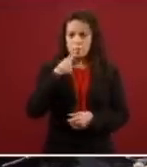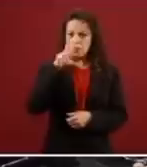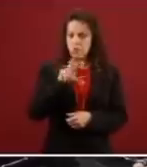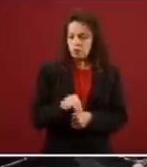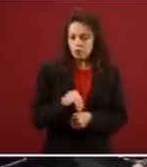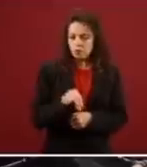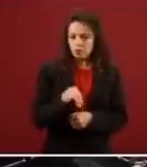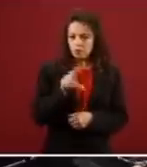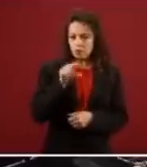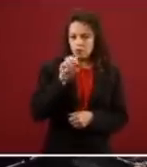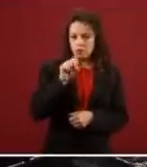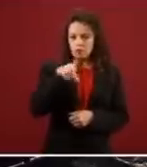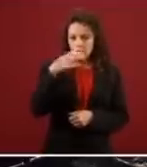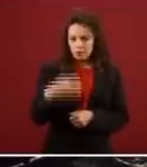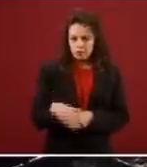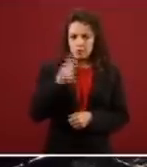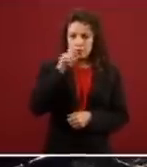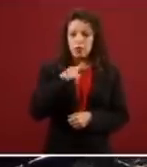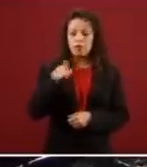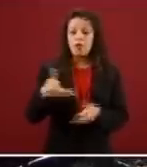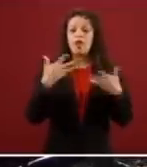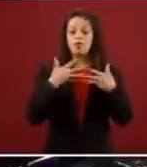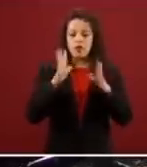capacitando. Entonces,